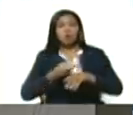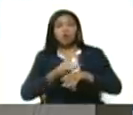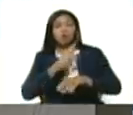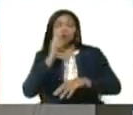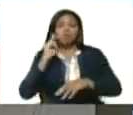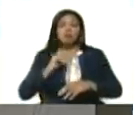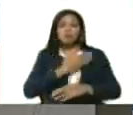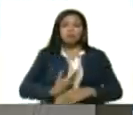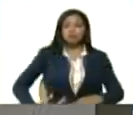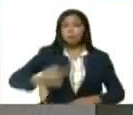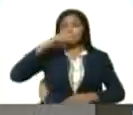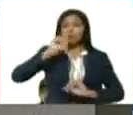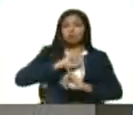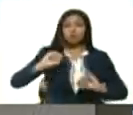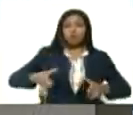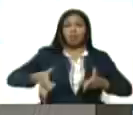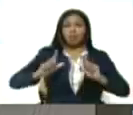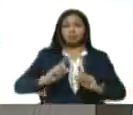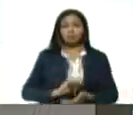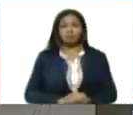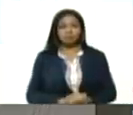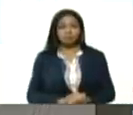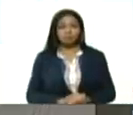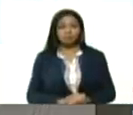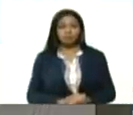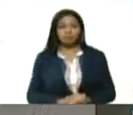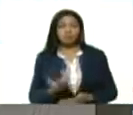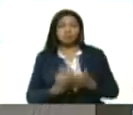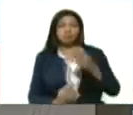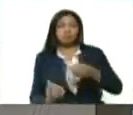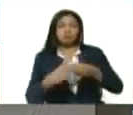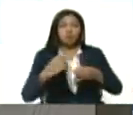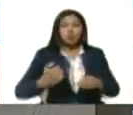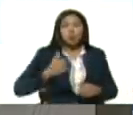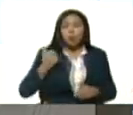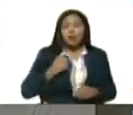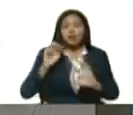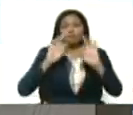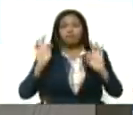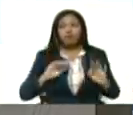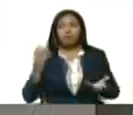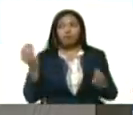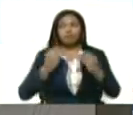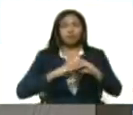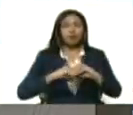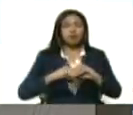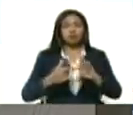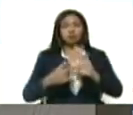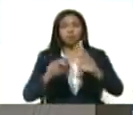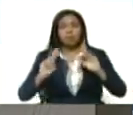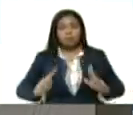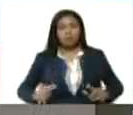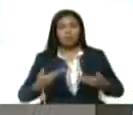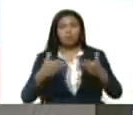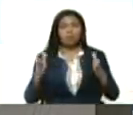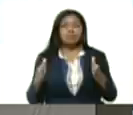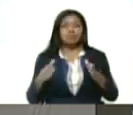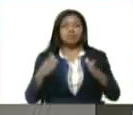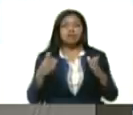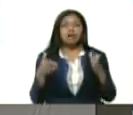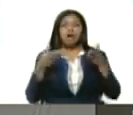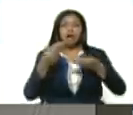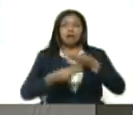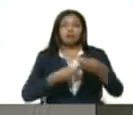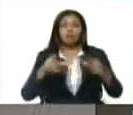bolivariano del presidente Maduro está listo para suscribir cualquier tipo de acuerdo humanitario que permita